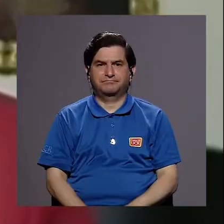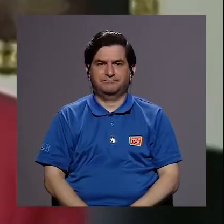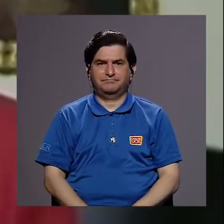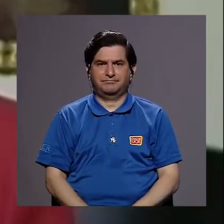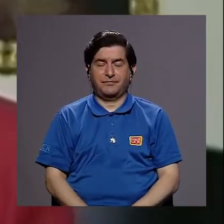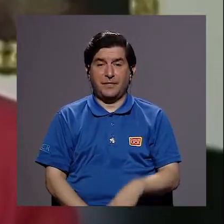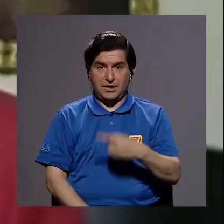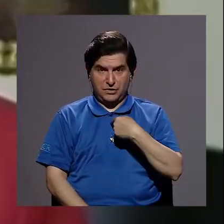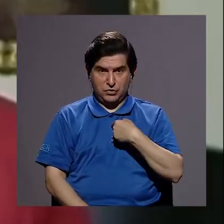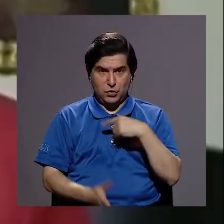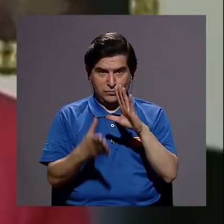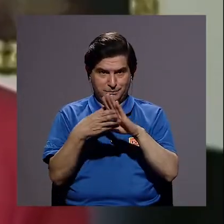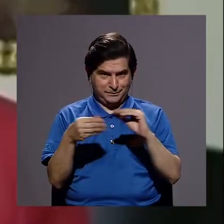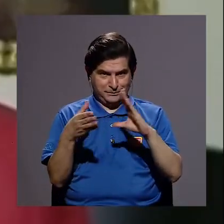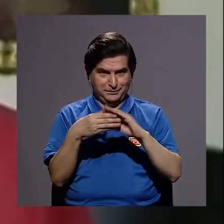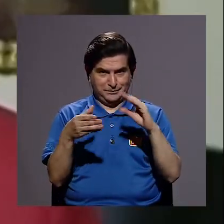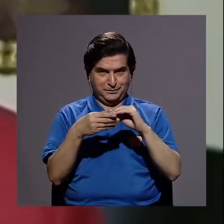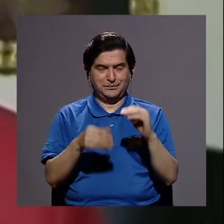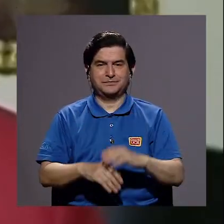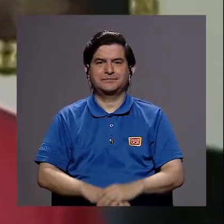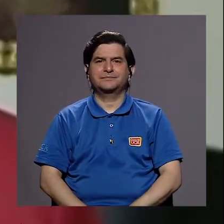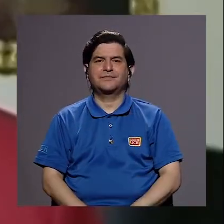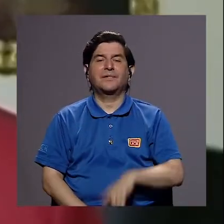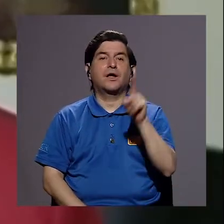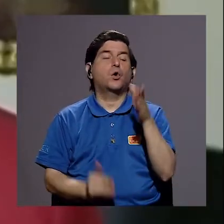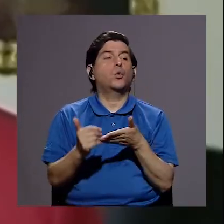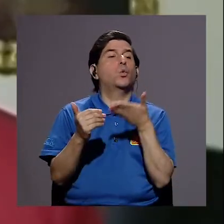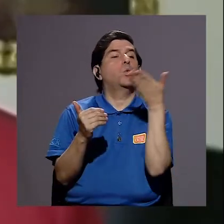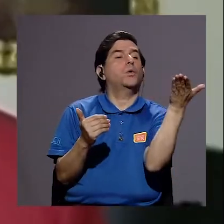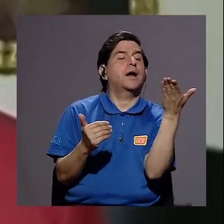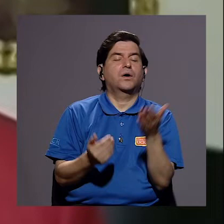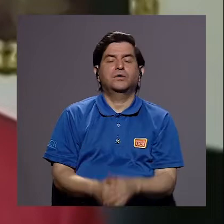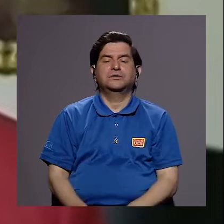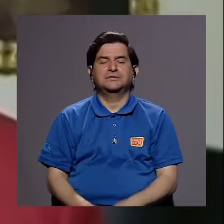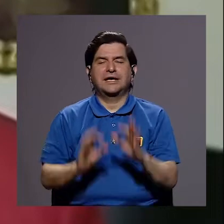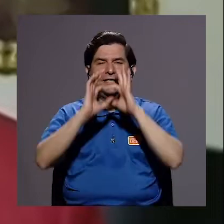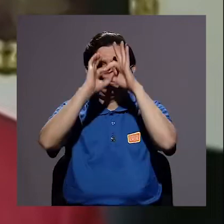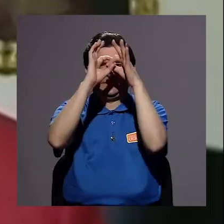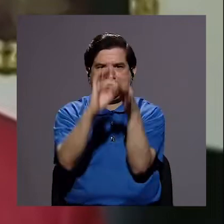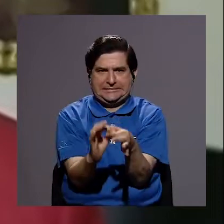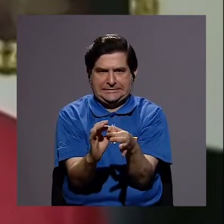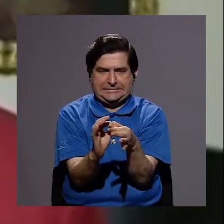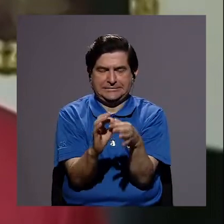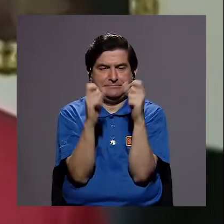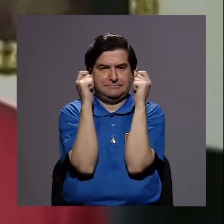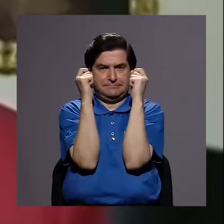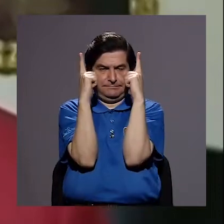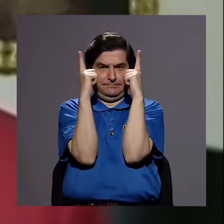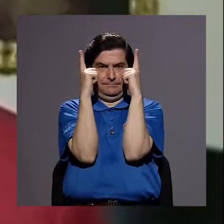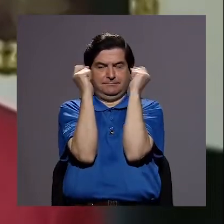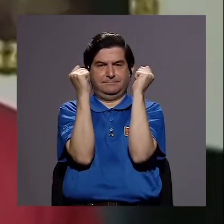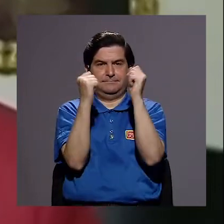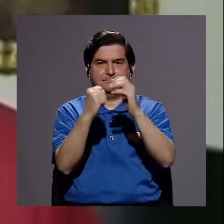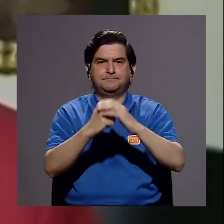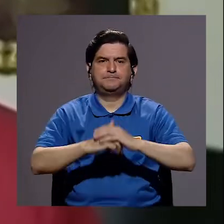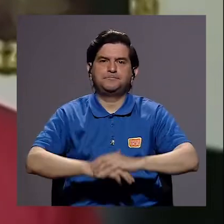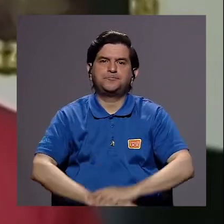Bueno, le voy a contar, es decir, una cosa coyuntural increíble.